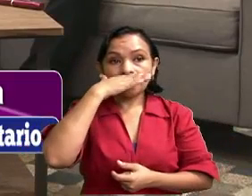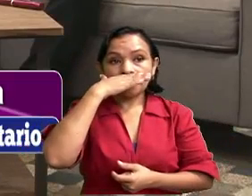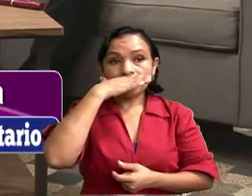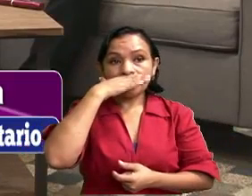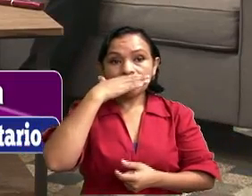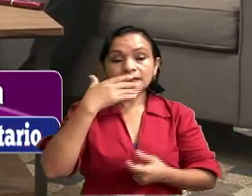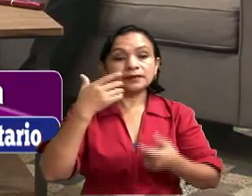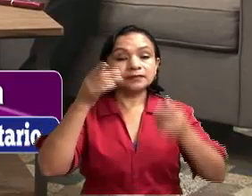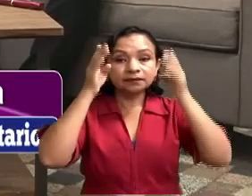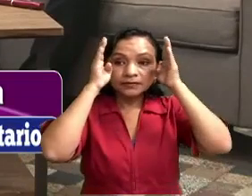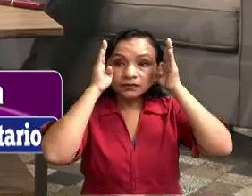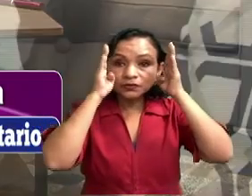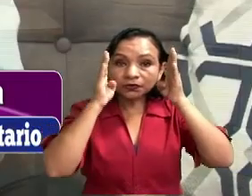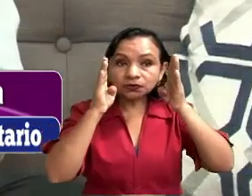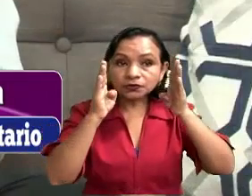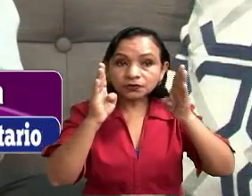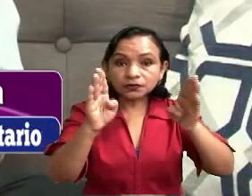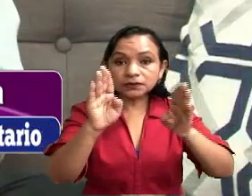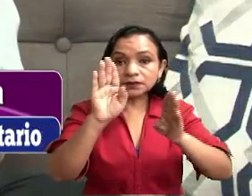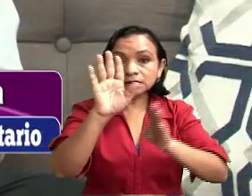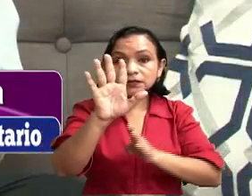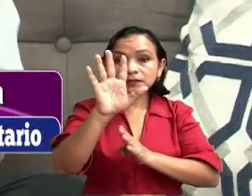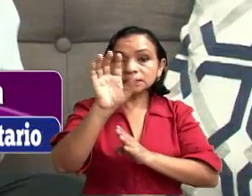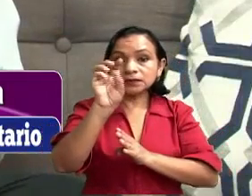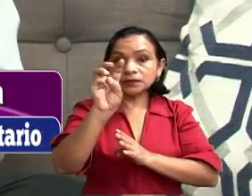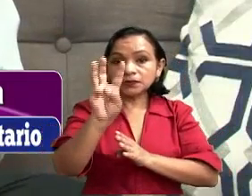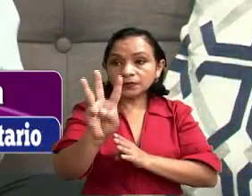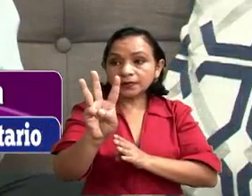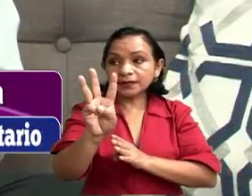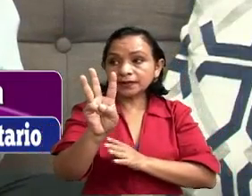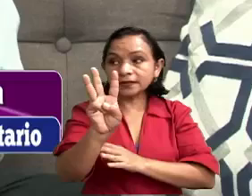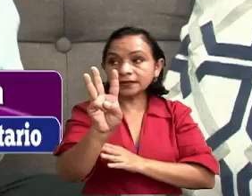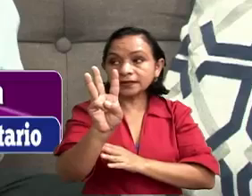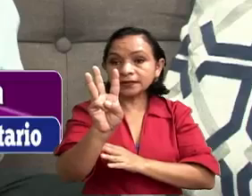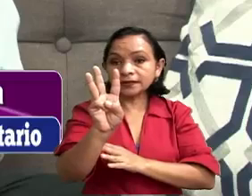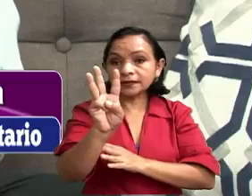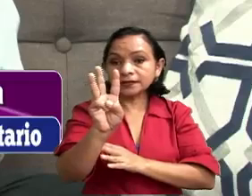teníamos cobertura eléctrica 53